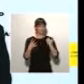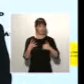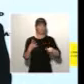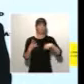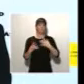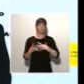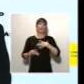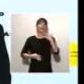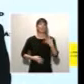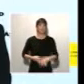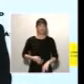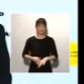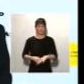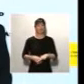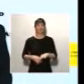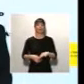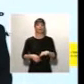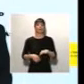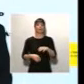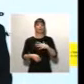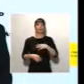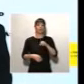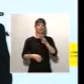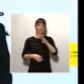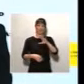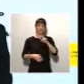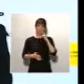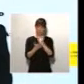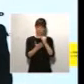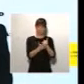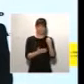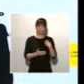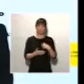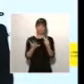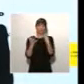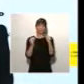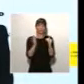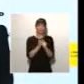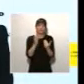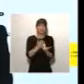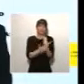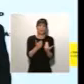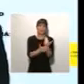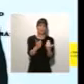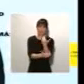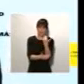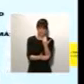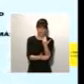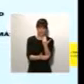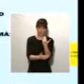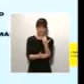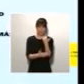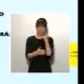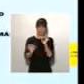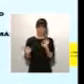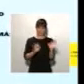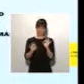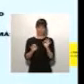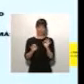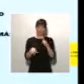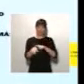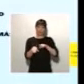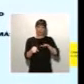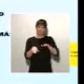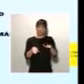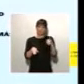.000 PCRs diarias. Y, en paralelo, hemos trabajado también intensamente para garantizar